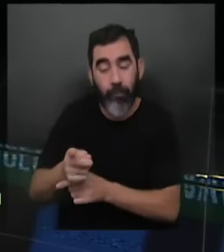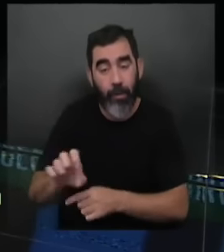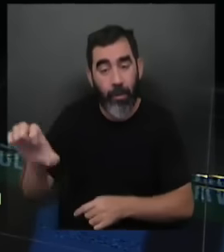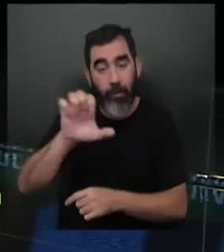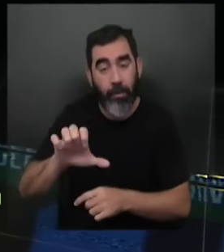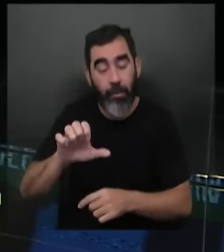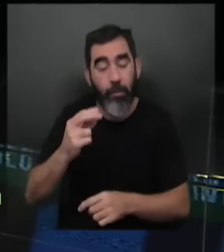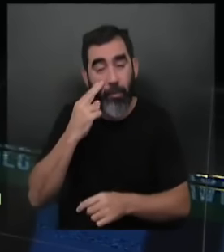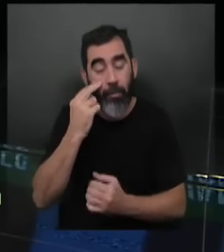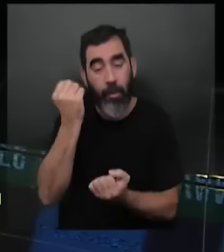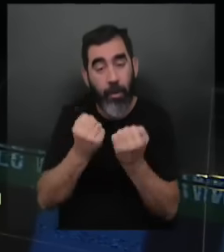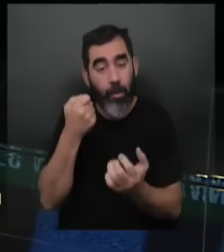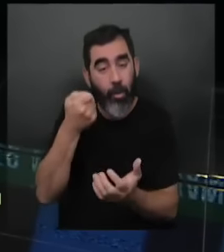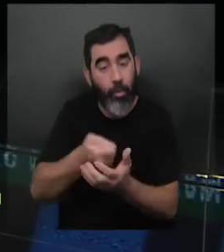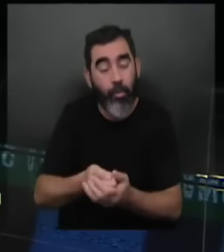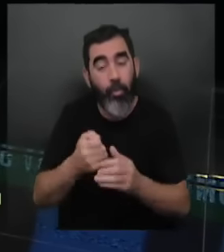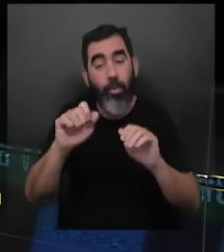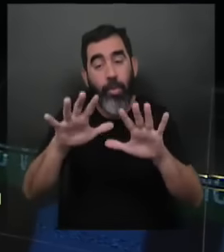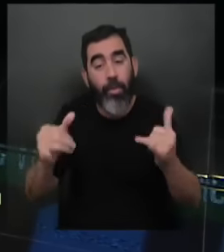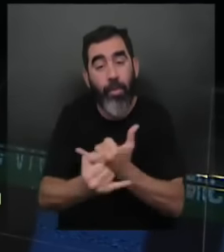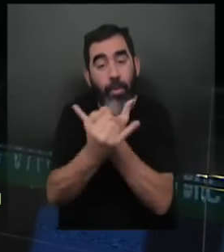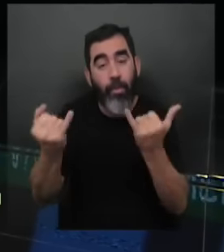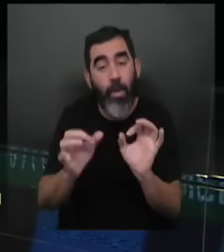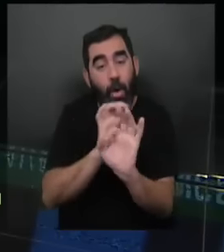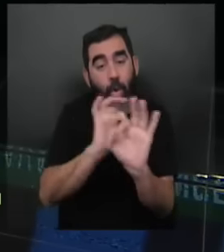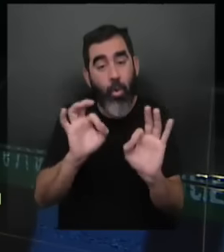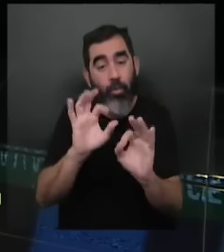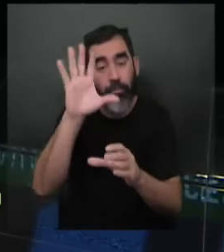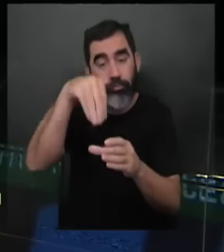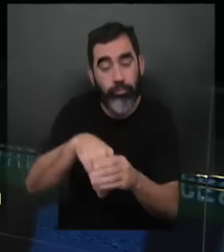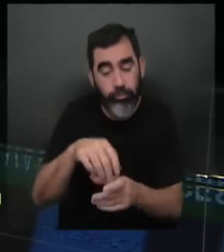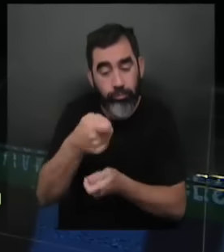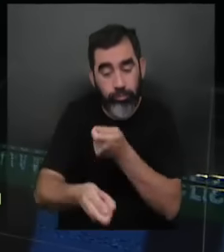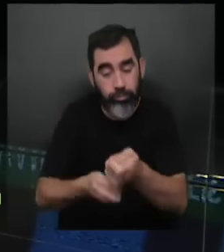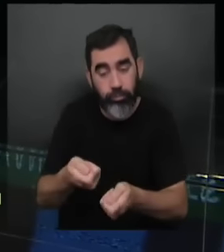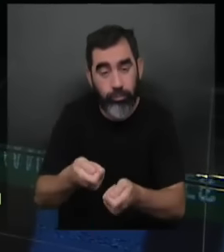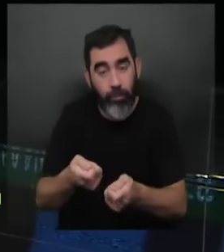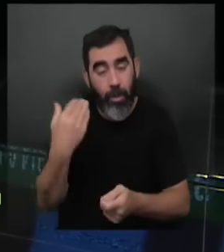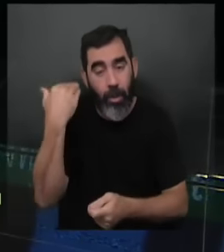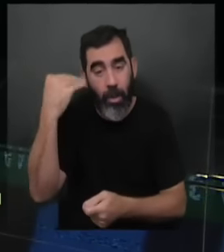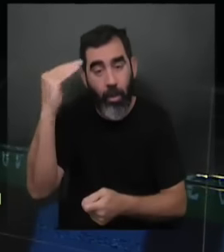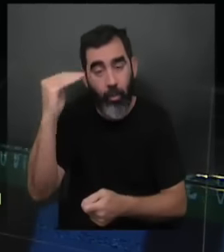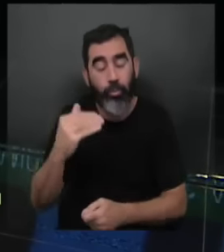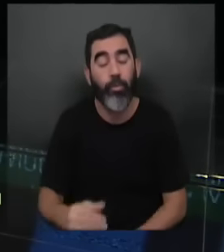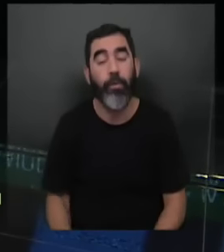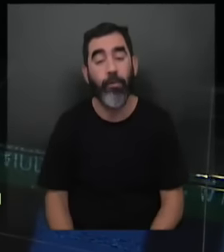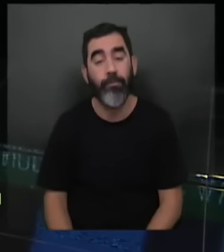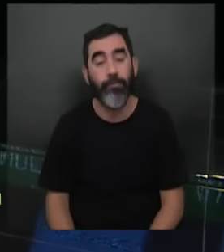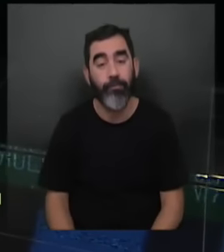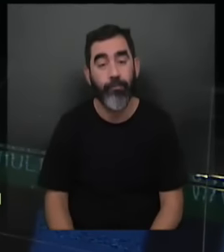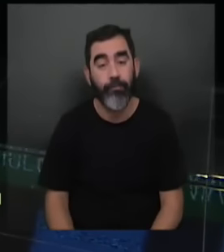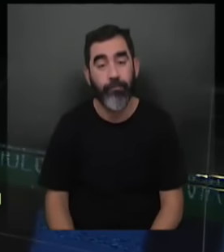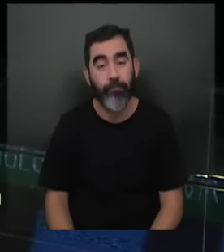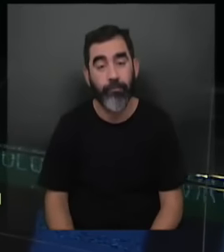subsanar sus problemas financieros en un plazo de 10 días O será intervenido por la autoridad sanitaria el